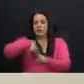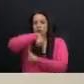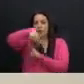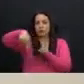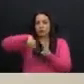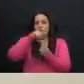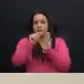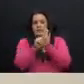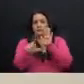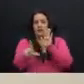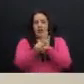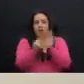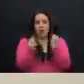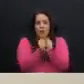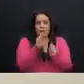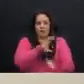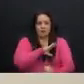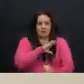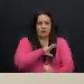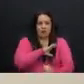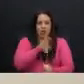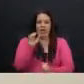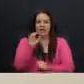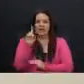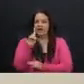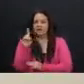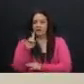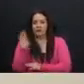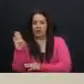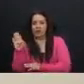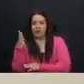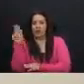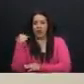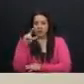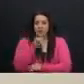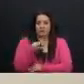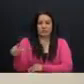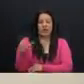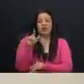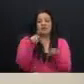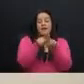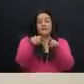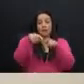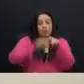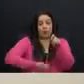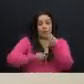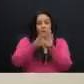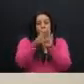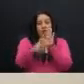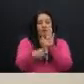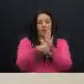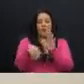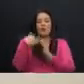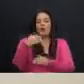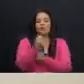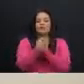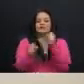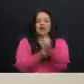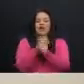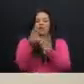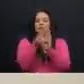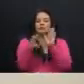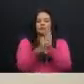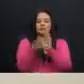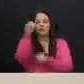como hizo Nayib Bukele hace una semana. O bien se violó la constitución política cuando la sala constitucional le